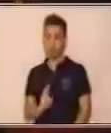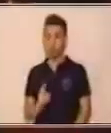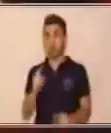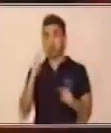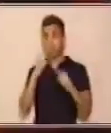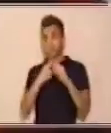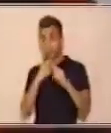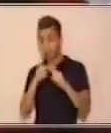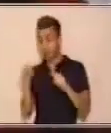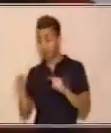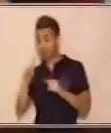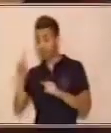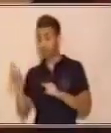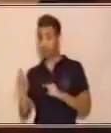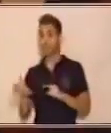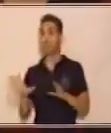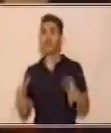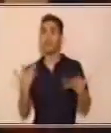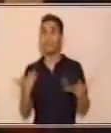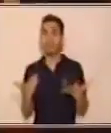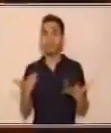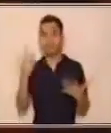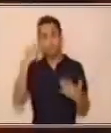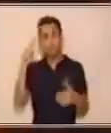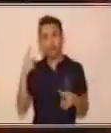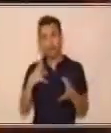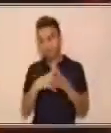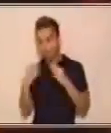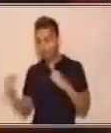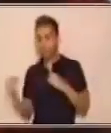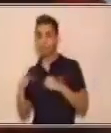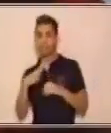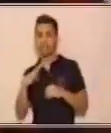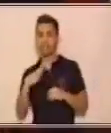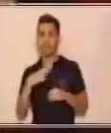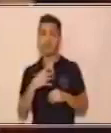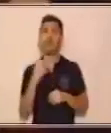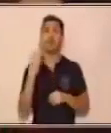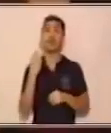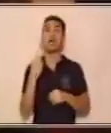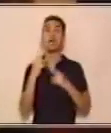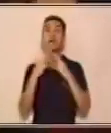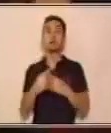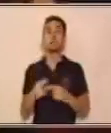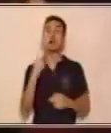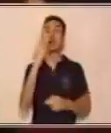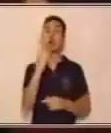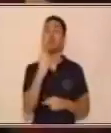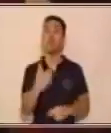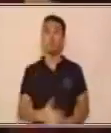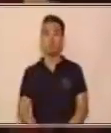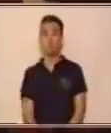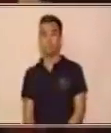que multiplicar a 1/2 para que me dé como resultado la unidad?